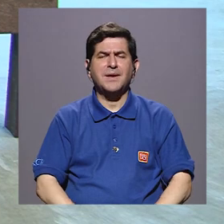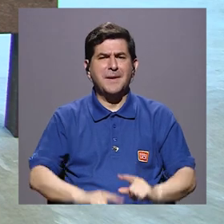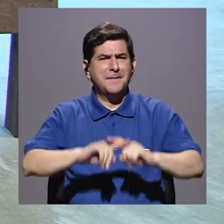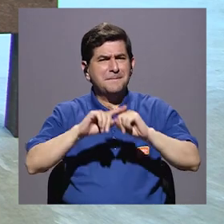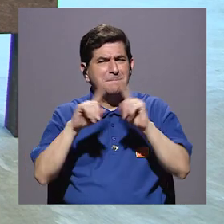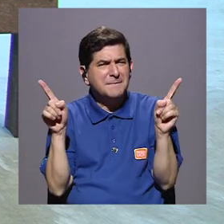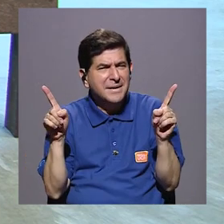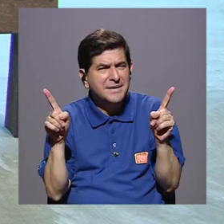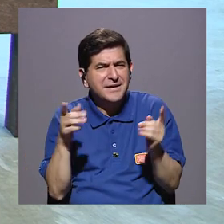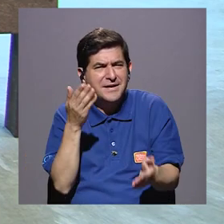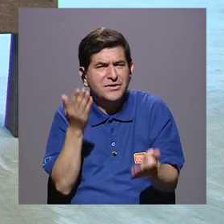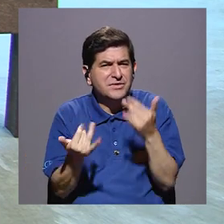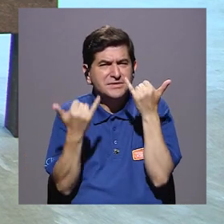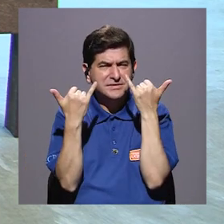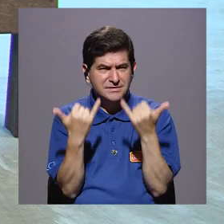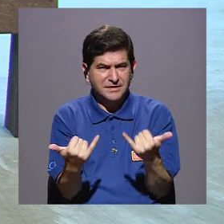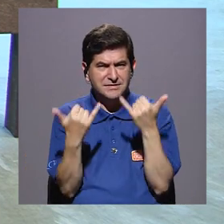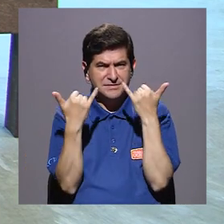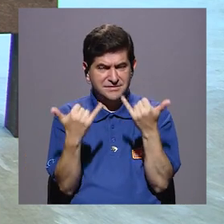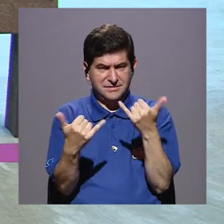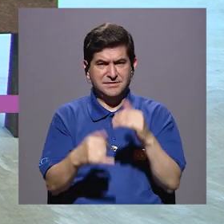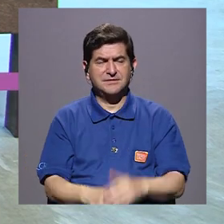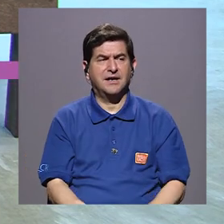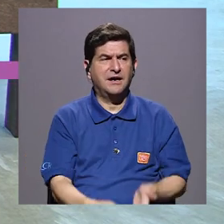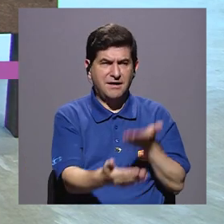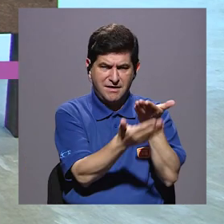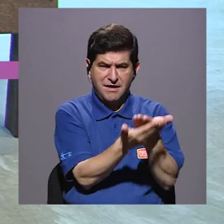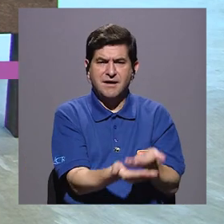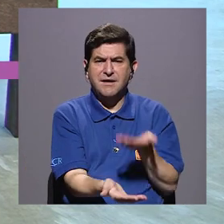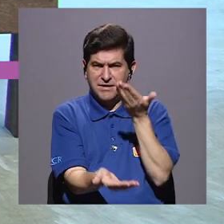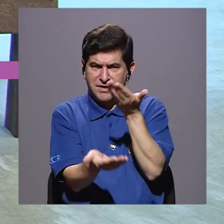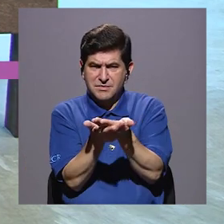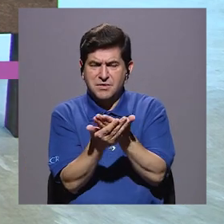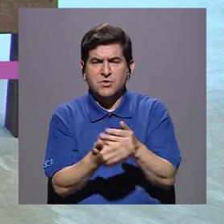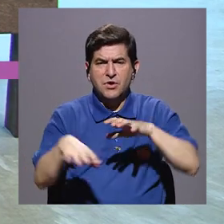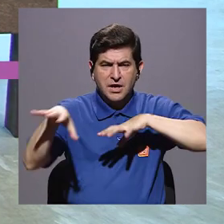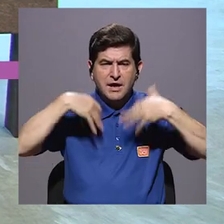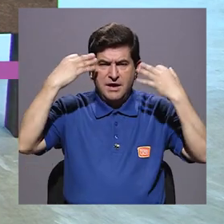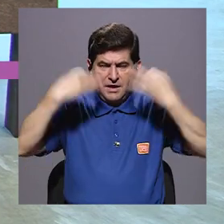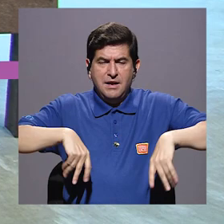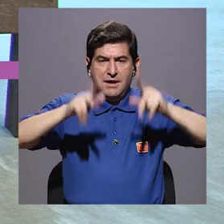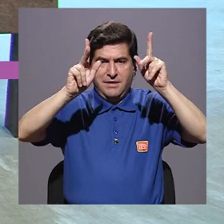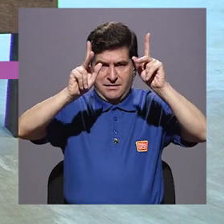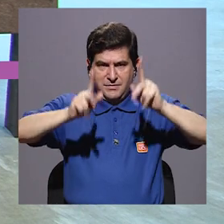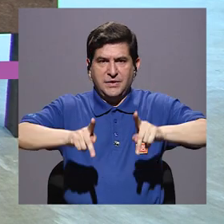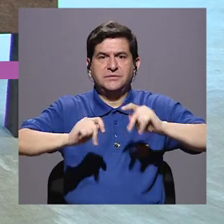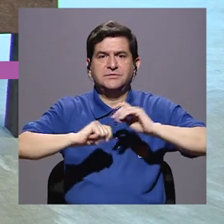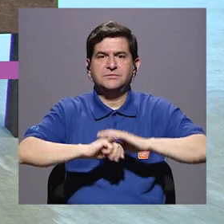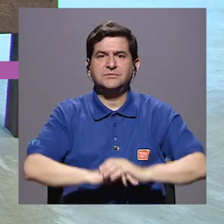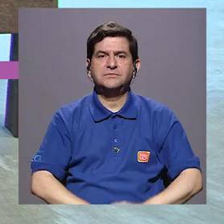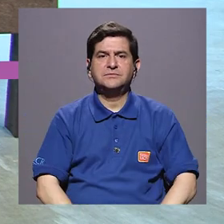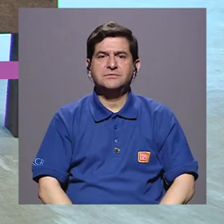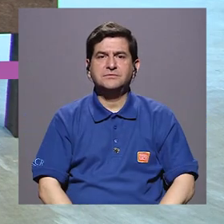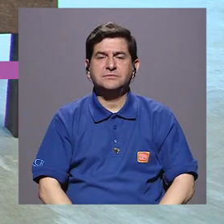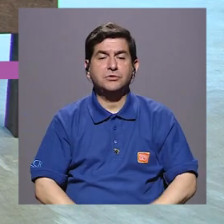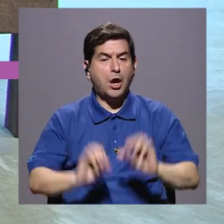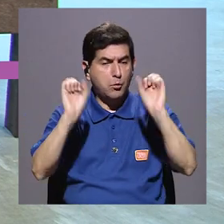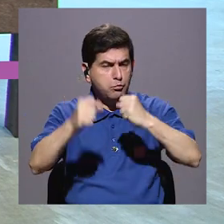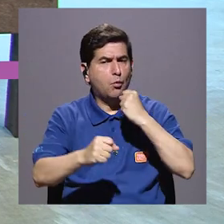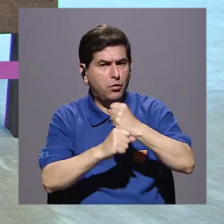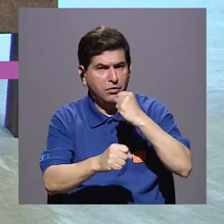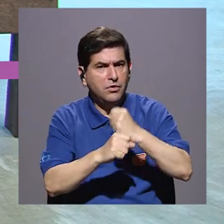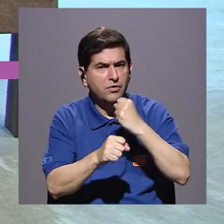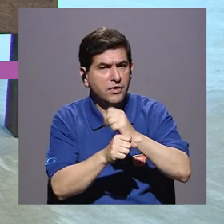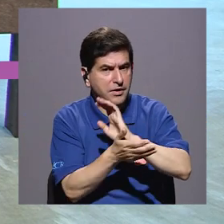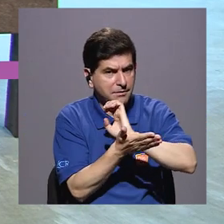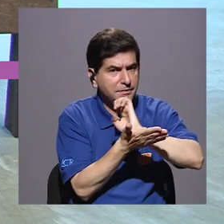Pero entonces, digamos, propiamente, digamos, ya cuando se van a proponer ejercicios para las personas, sí, o sea, sí se puede